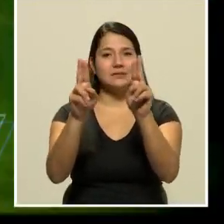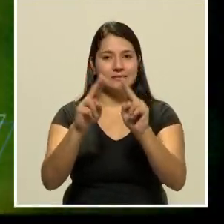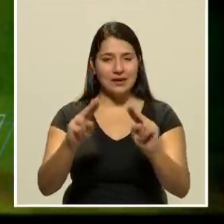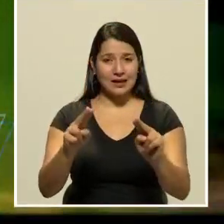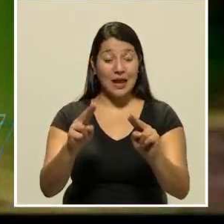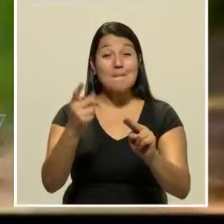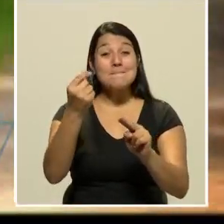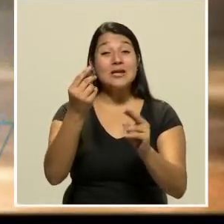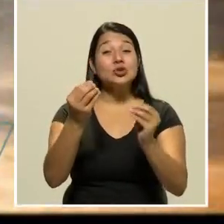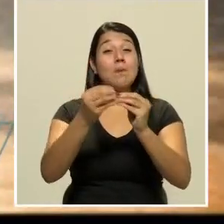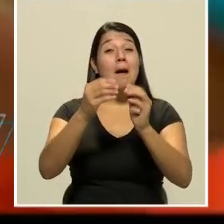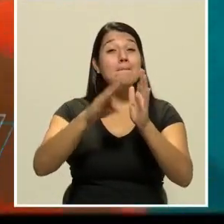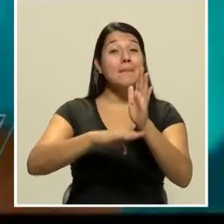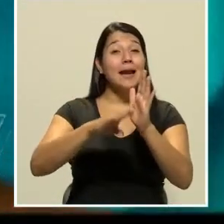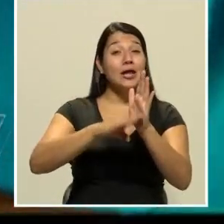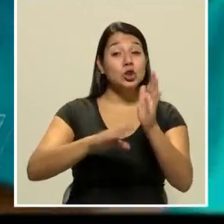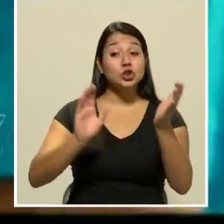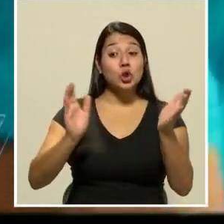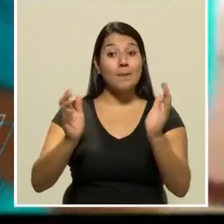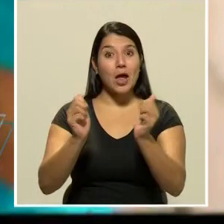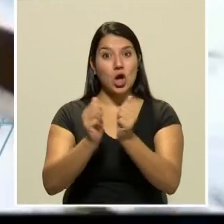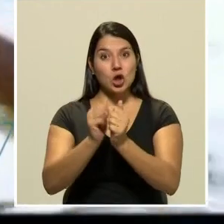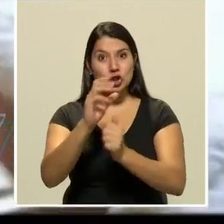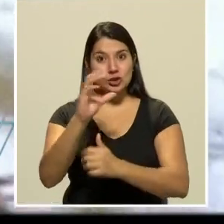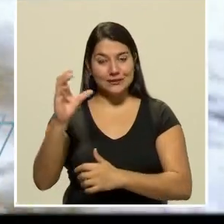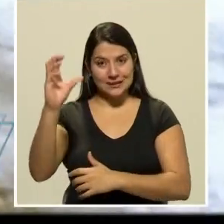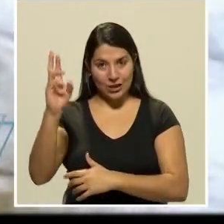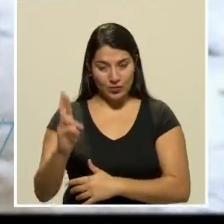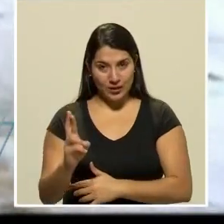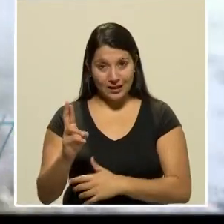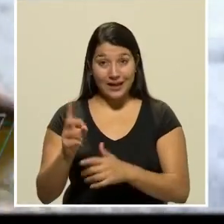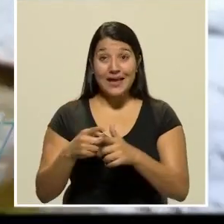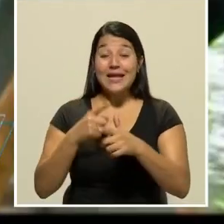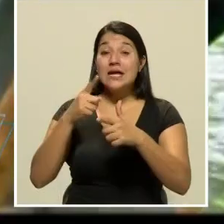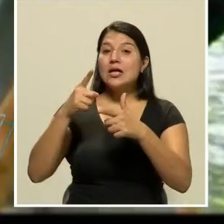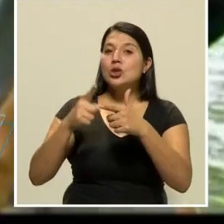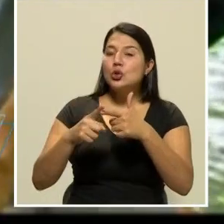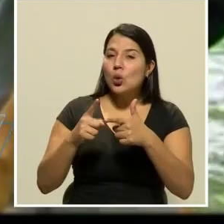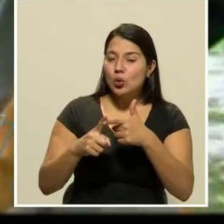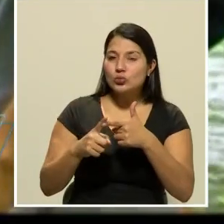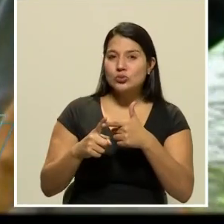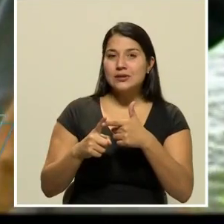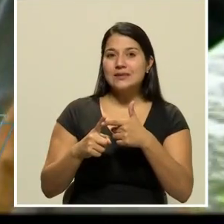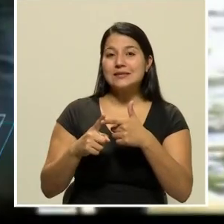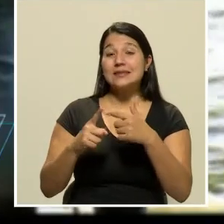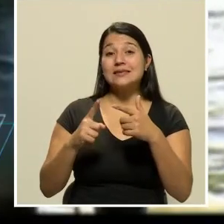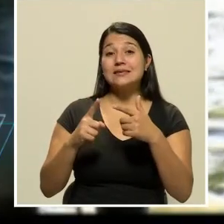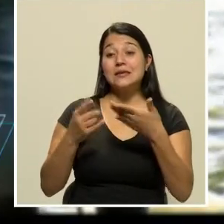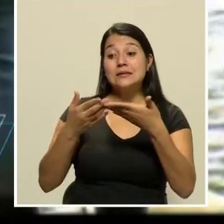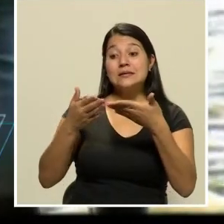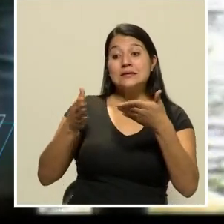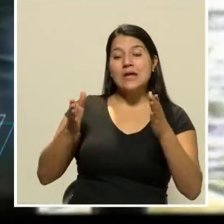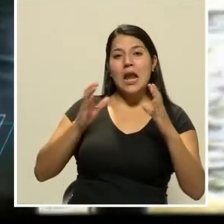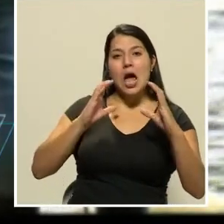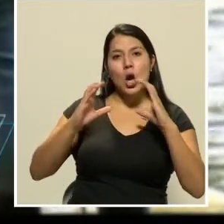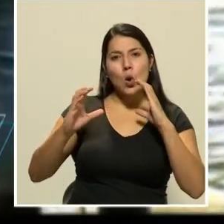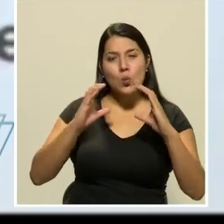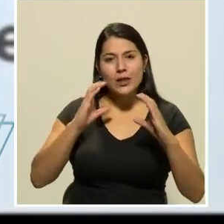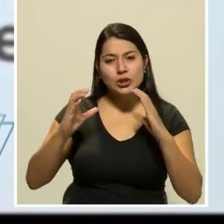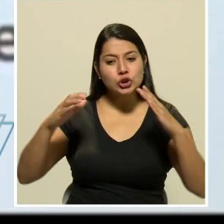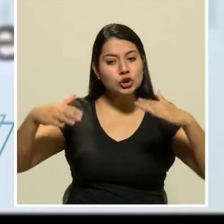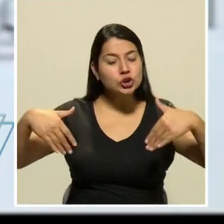menores que los que estamos pagando aquí. Entonces hay un tema de que la apertura de las telecomunicaciones no ha logrado